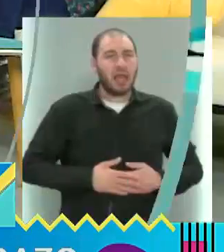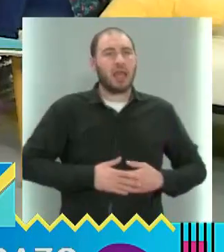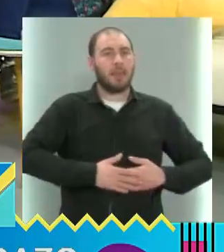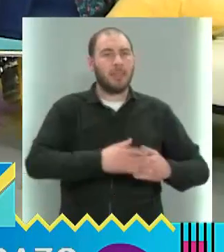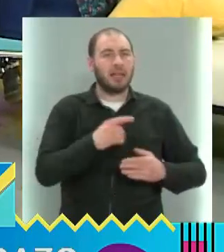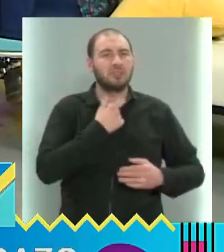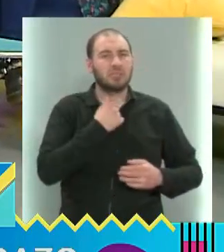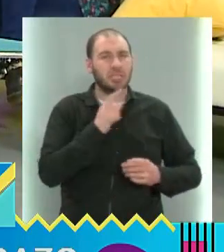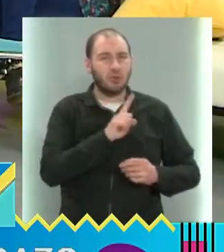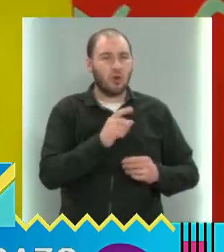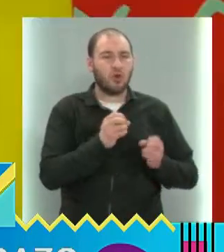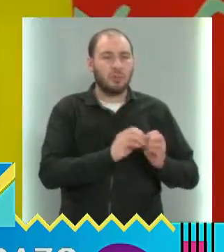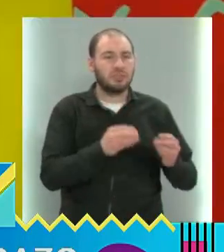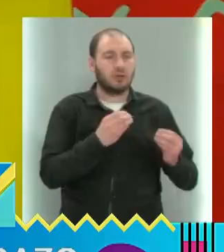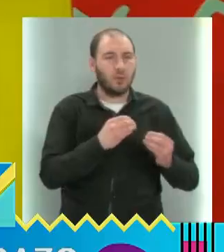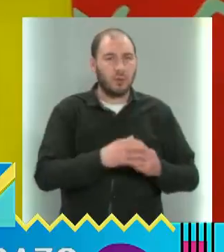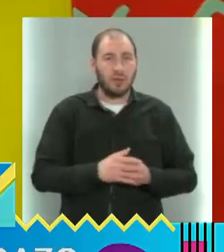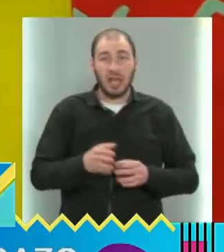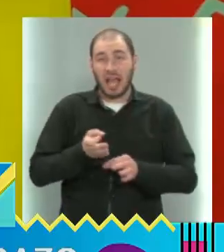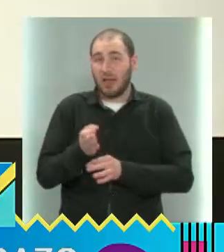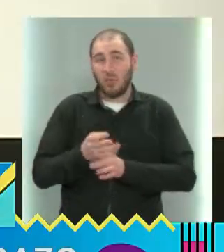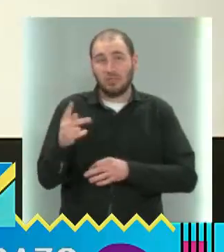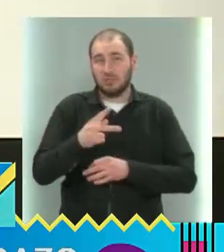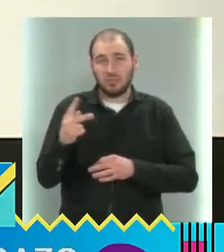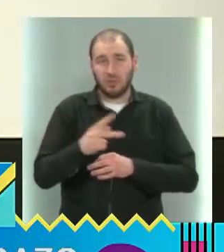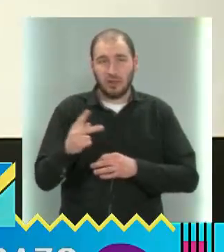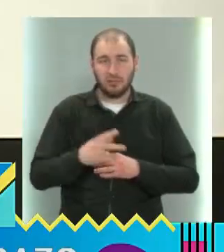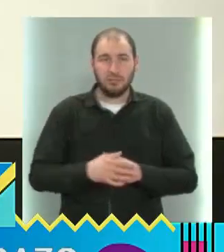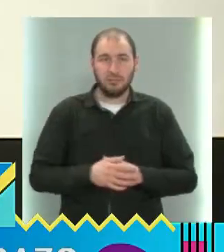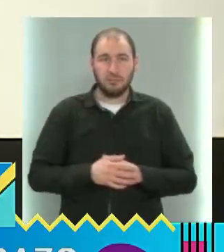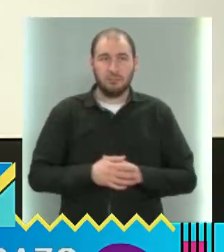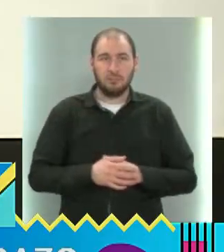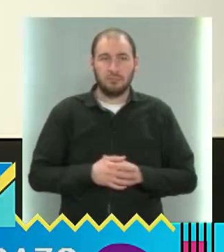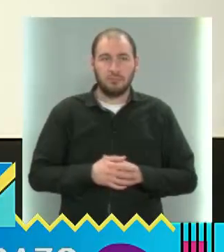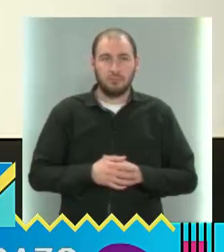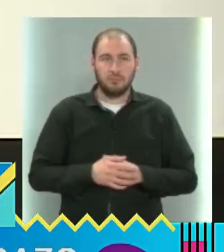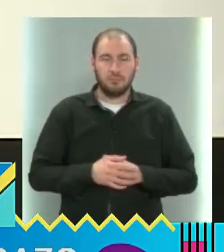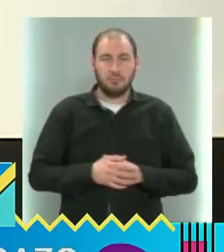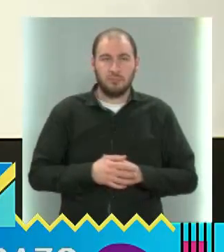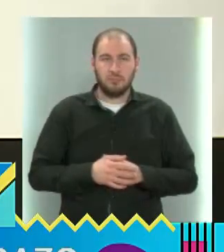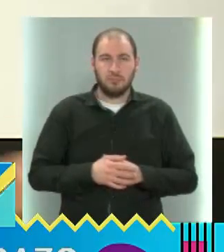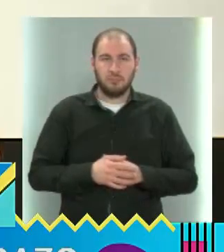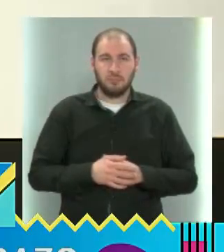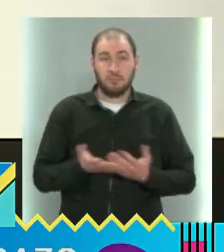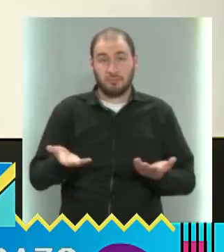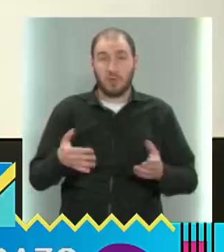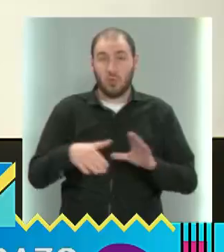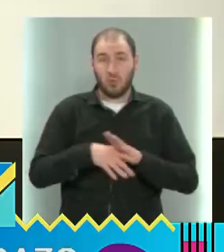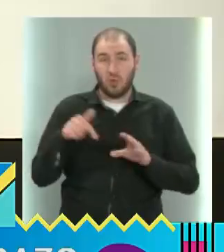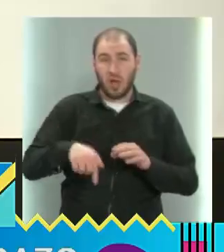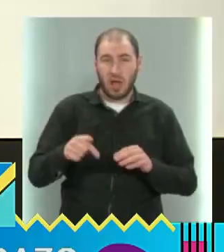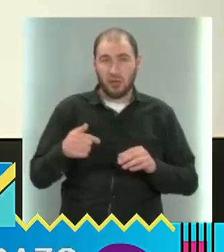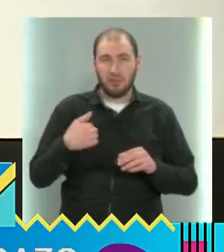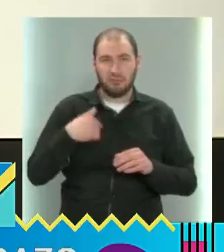bien decías, ¿por dónde empezar entonces? Por la educación sexual, efectivamente, digamos, bueno, justo ahora no